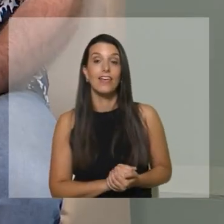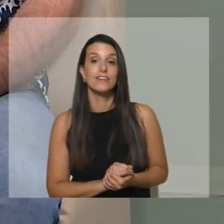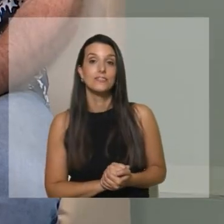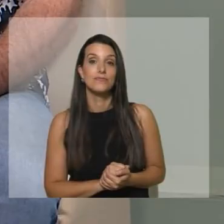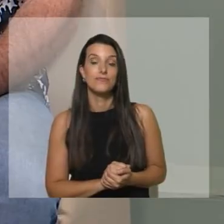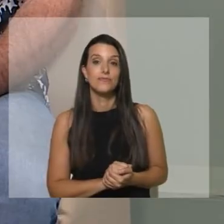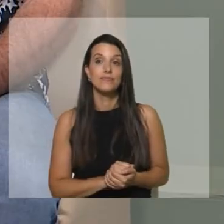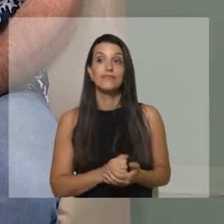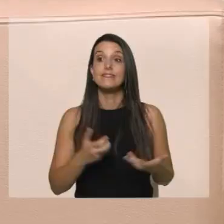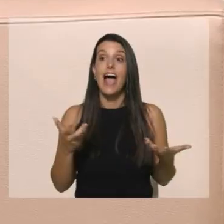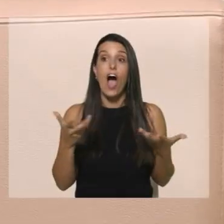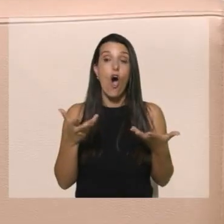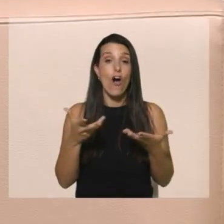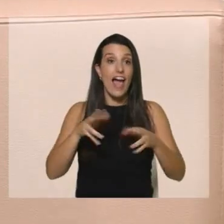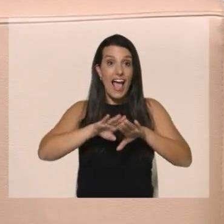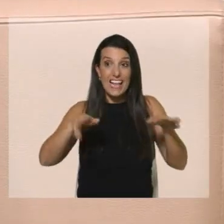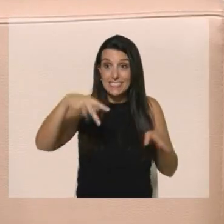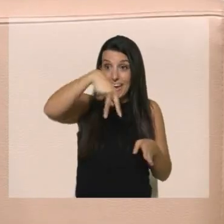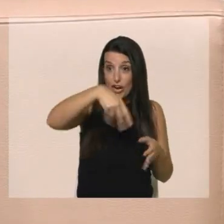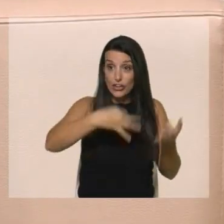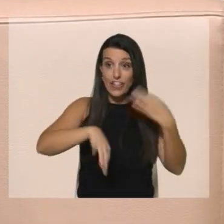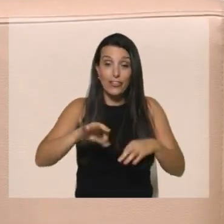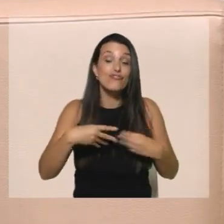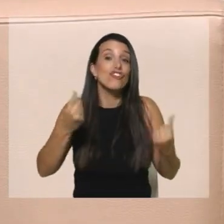¿El hecho de estar arriba del escenario?